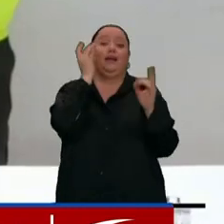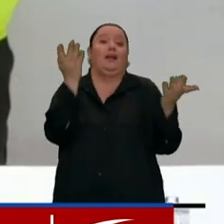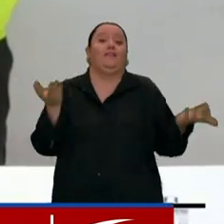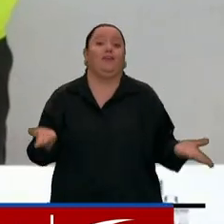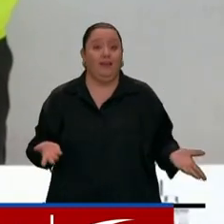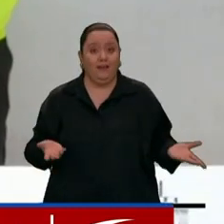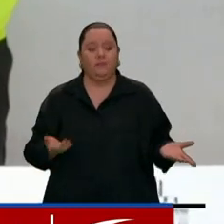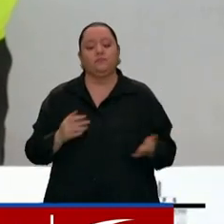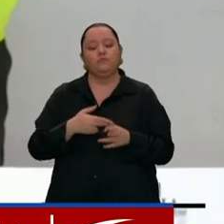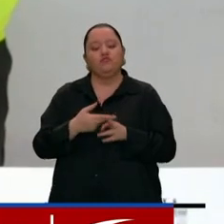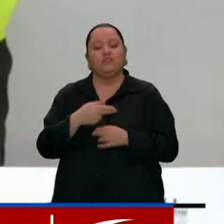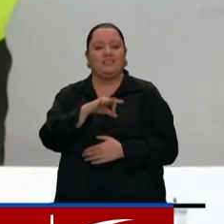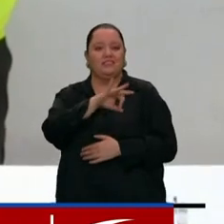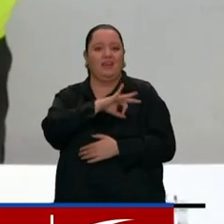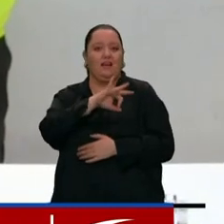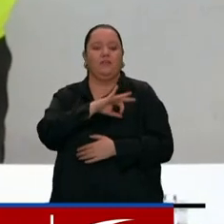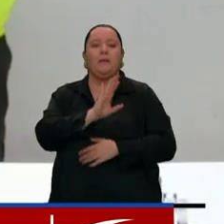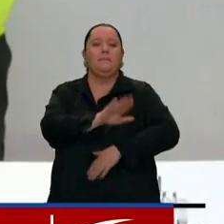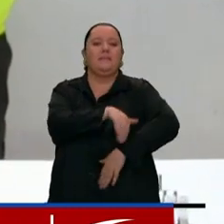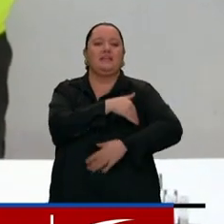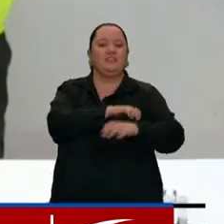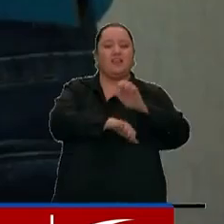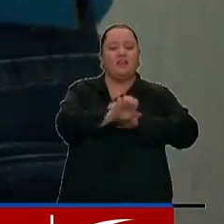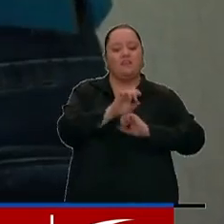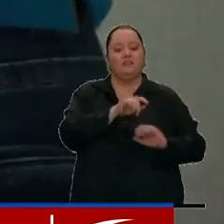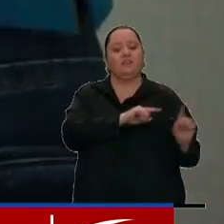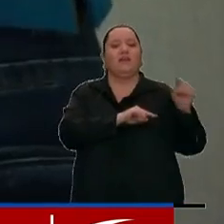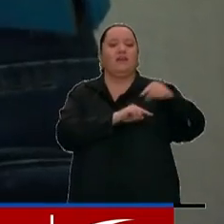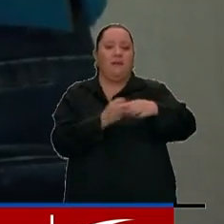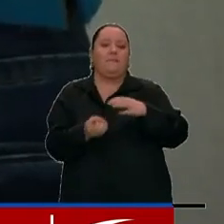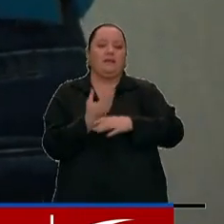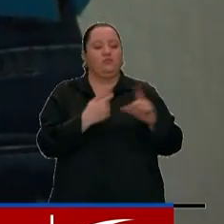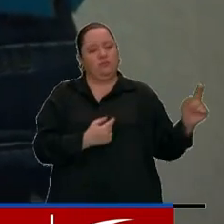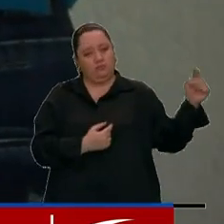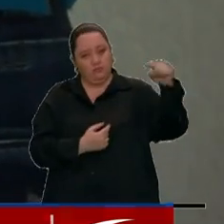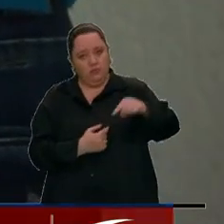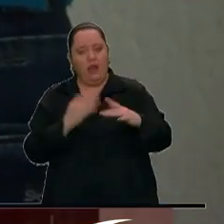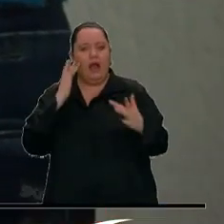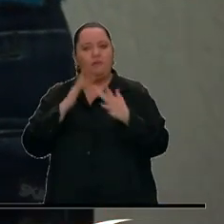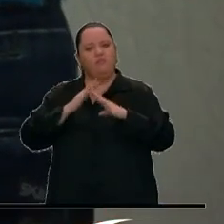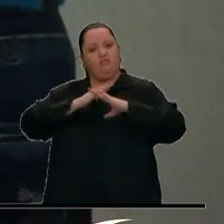para el próximo sábado se anunció la visita del ministro de defensa a pasto para buscar medidas de seguridad para la región